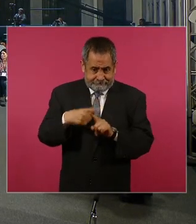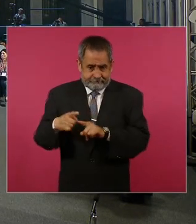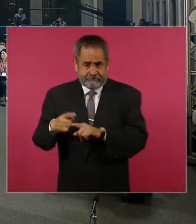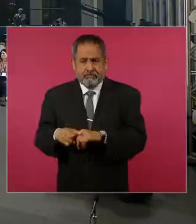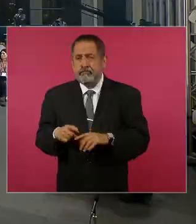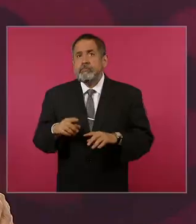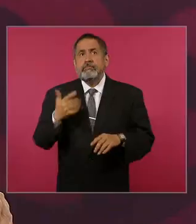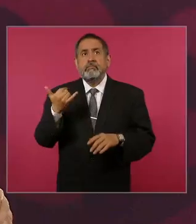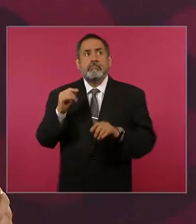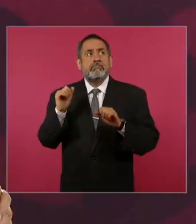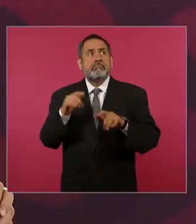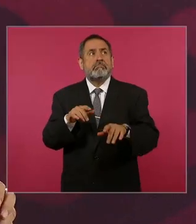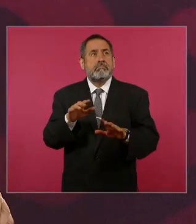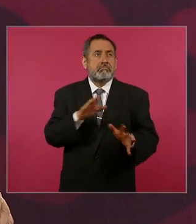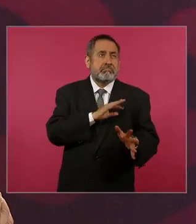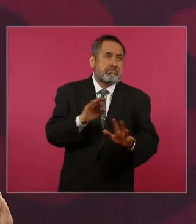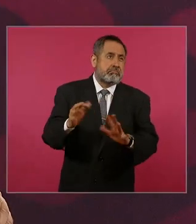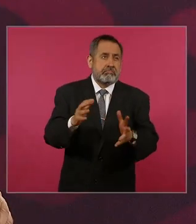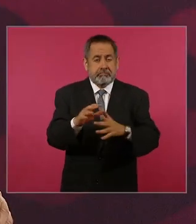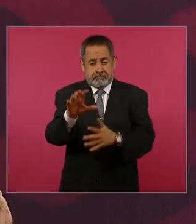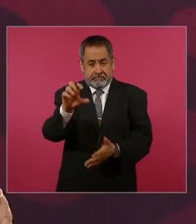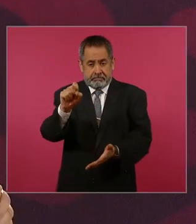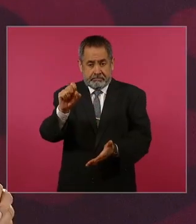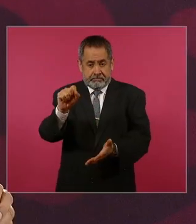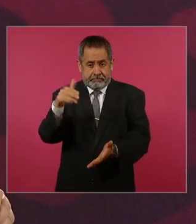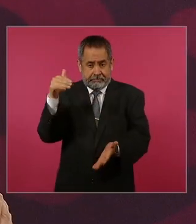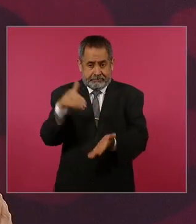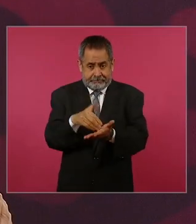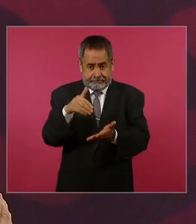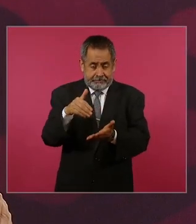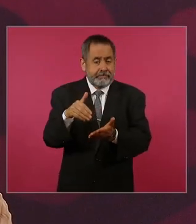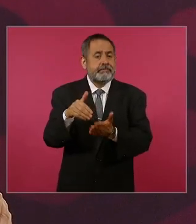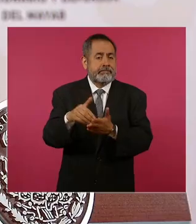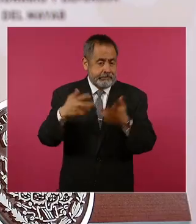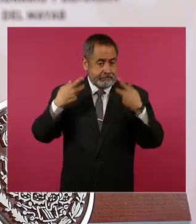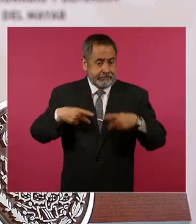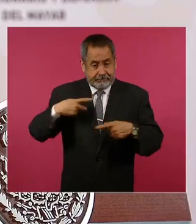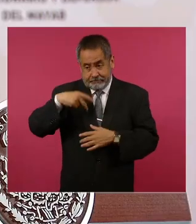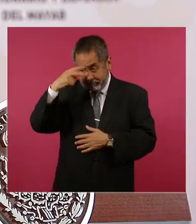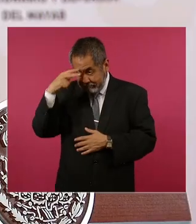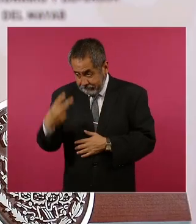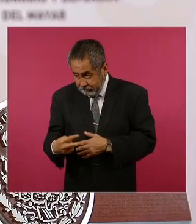Votaron más de 60 millones de ciudadanos.